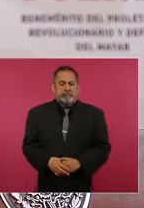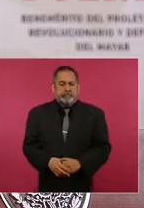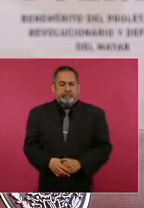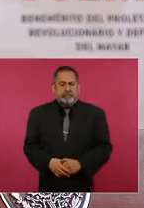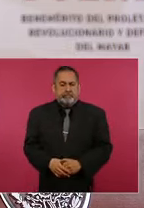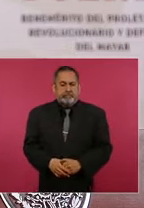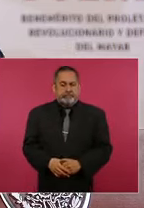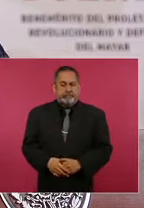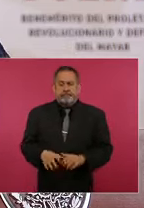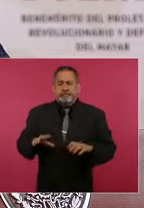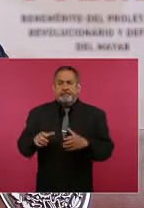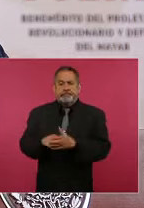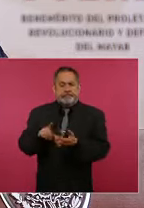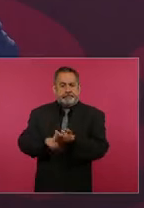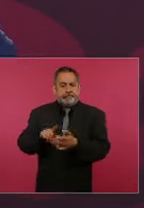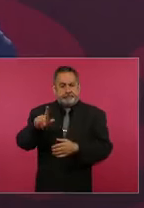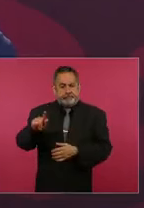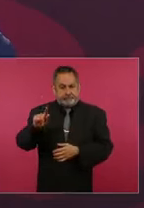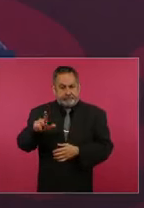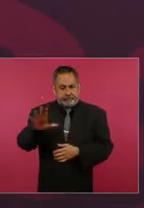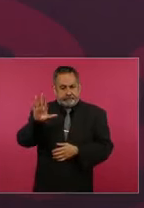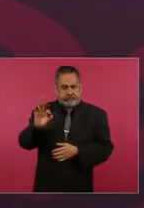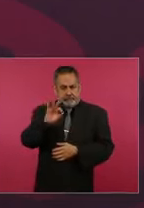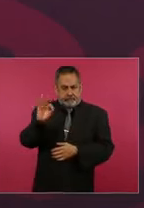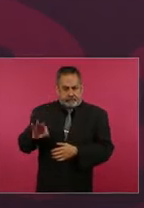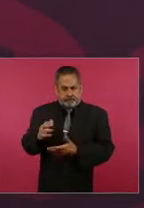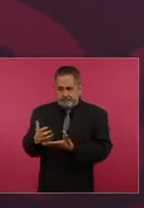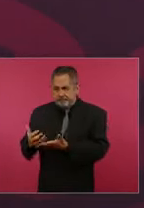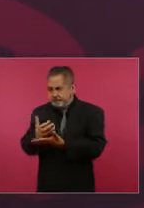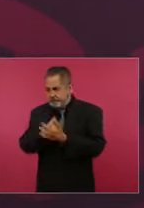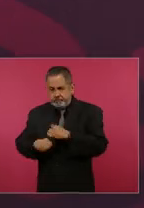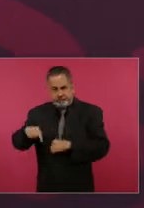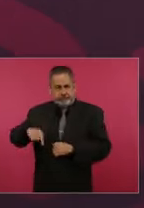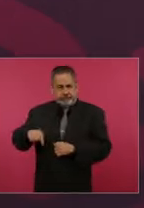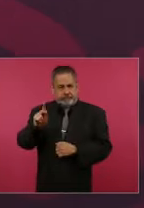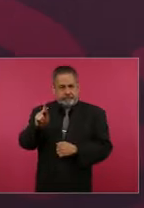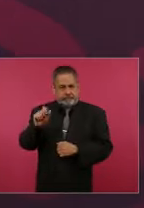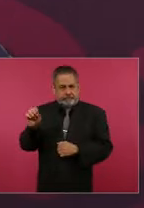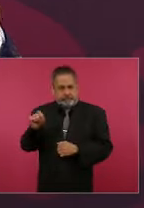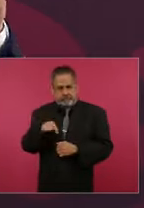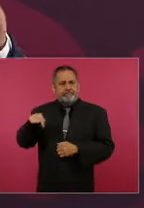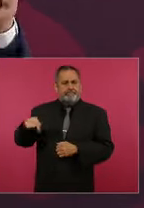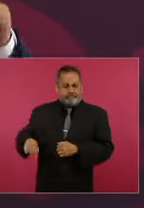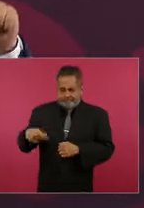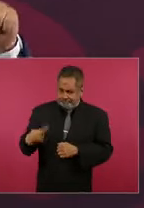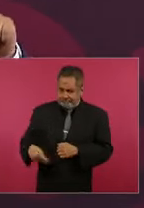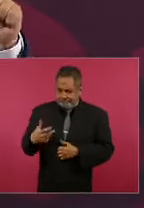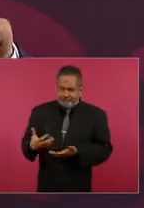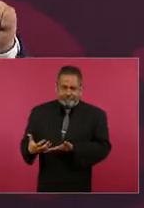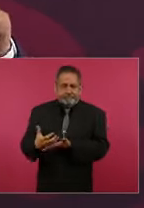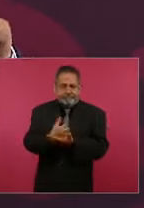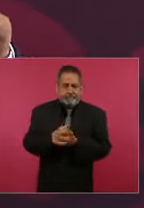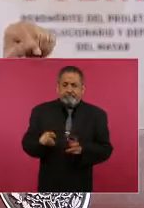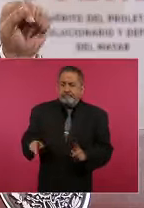y ya el 75% de los ingresos de Pemex ya se obtienen por la